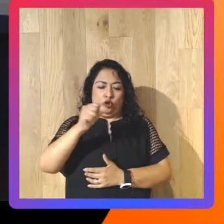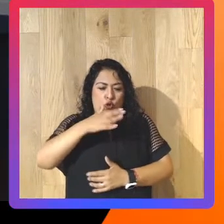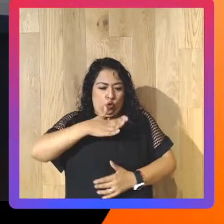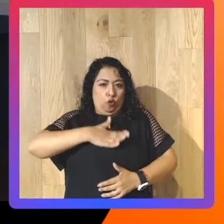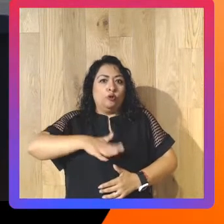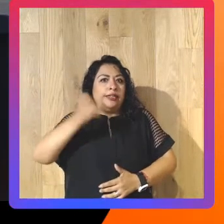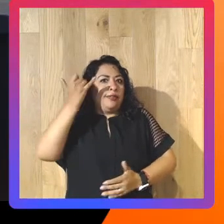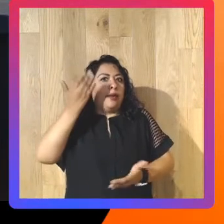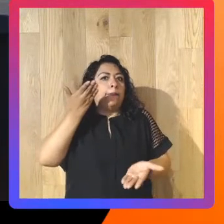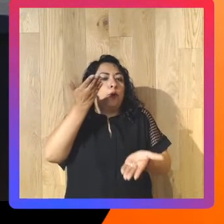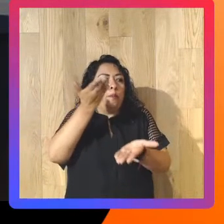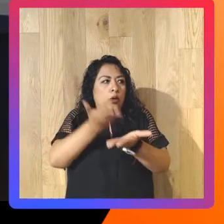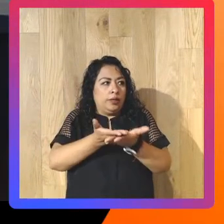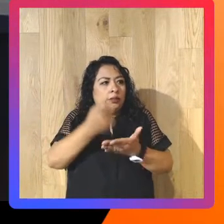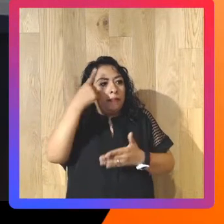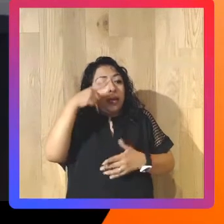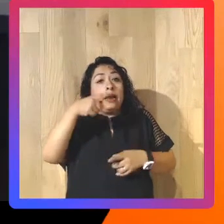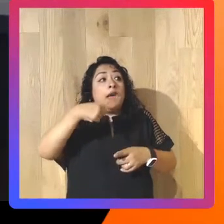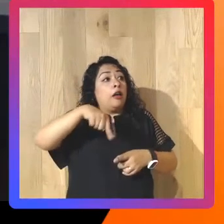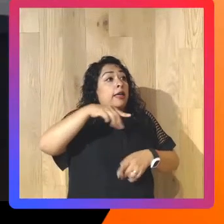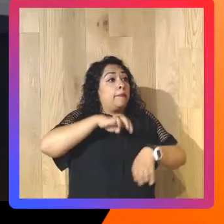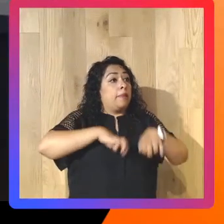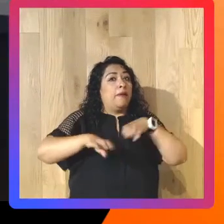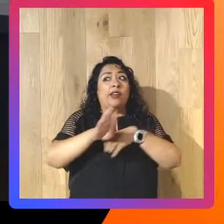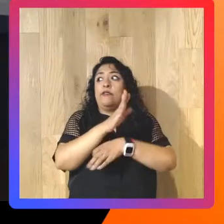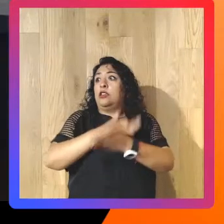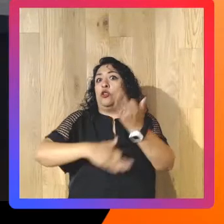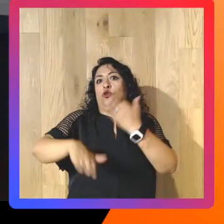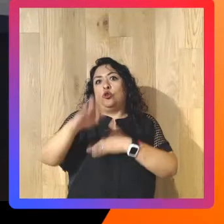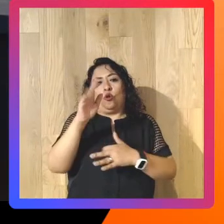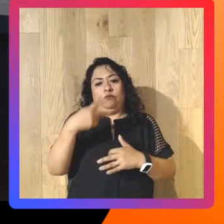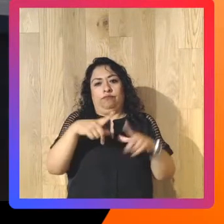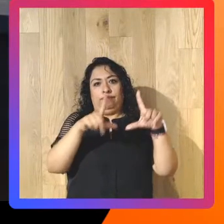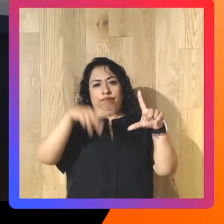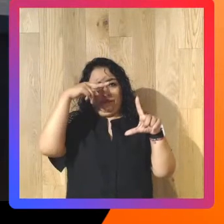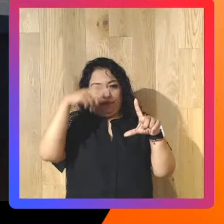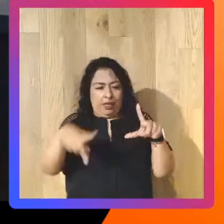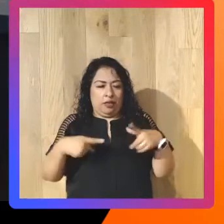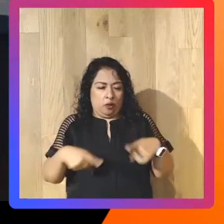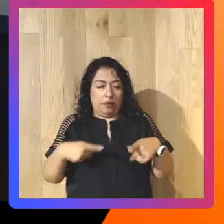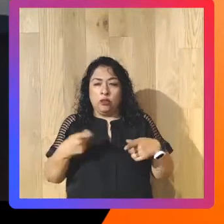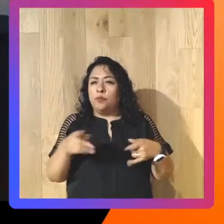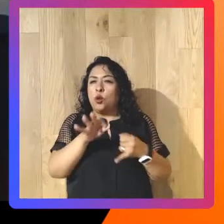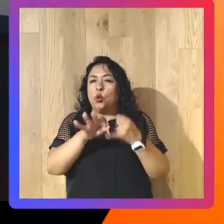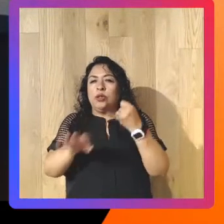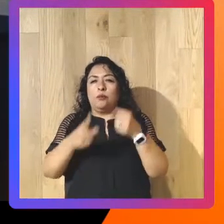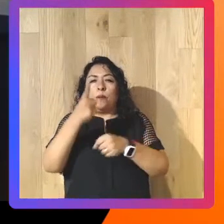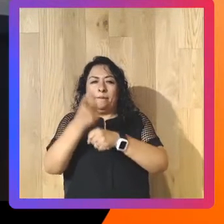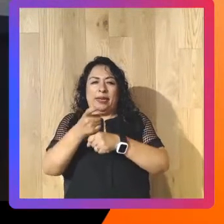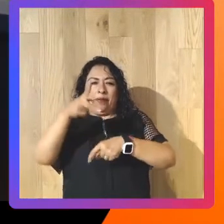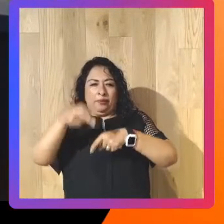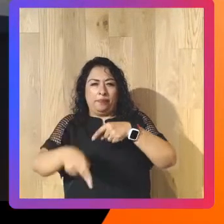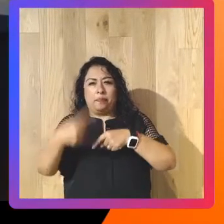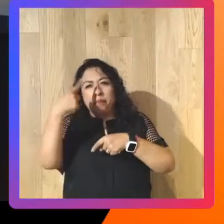digno es una iniciativa empresarial que nos beneficia a todos y todas los mexicanos. Para culminar este primer bloque